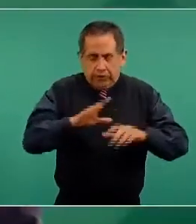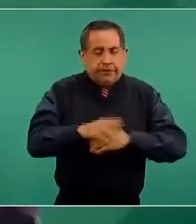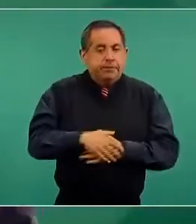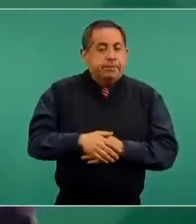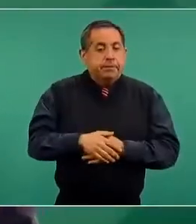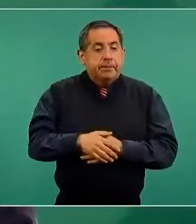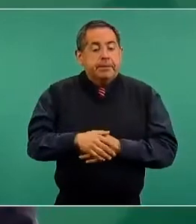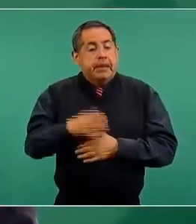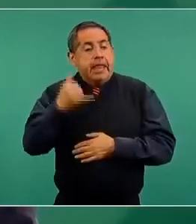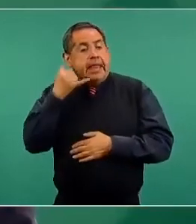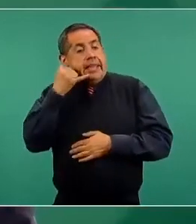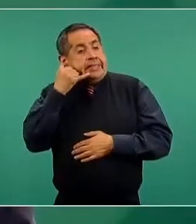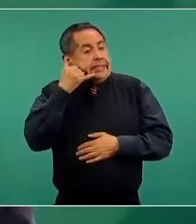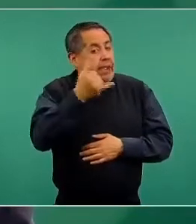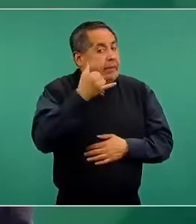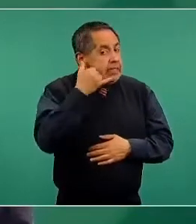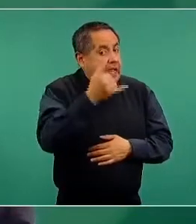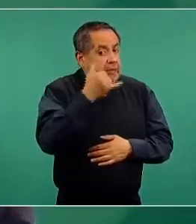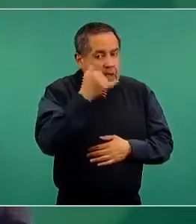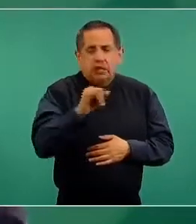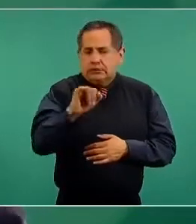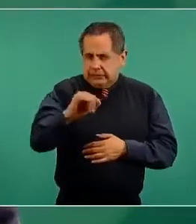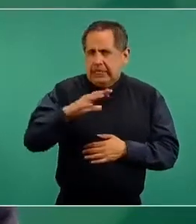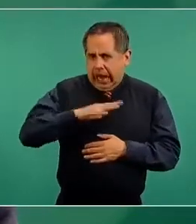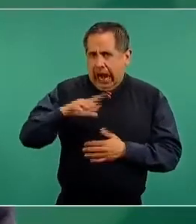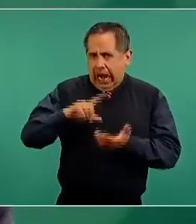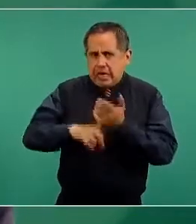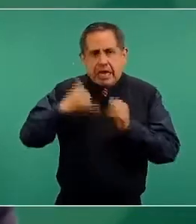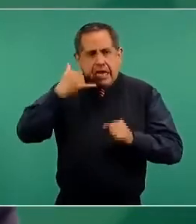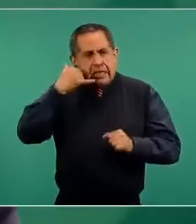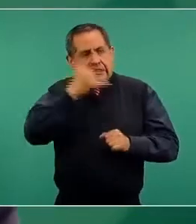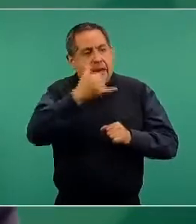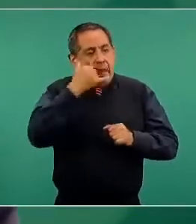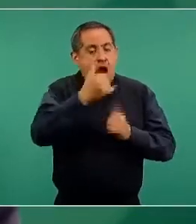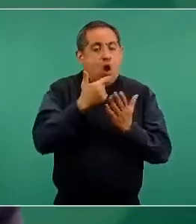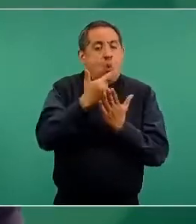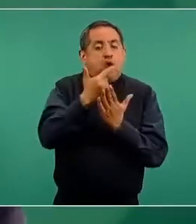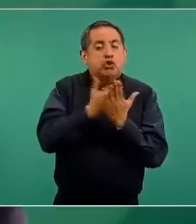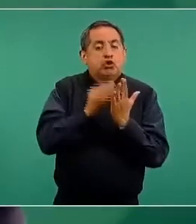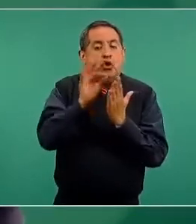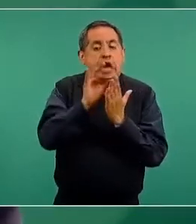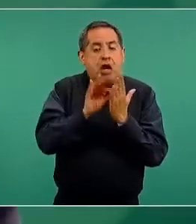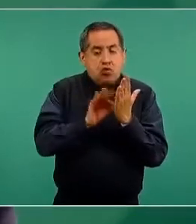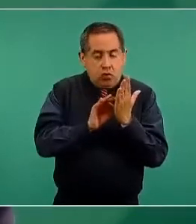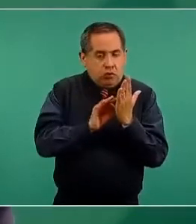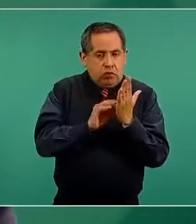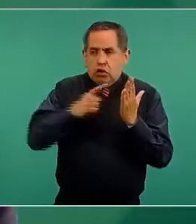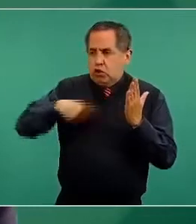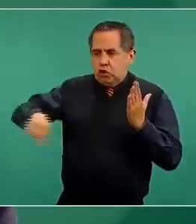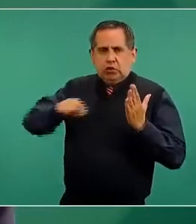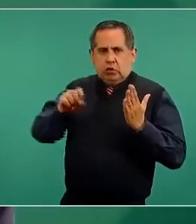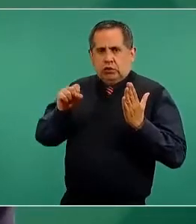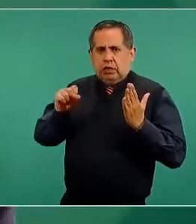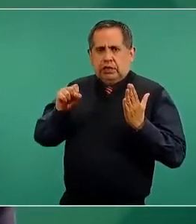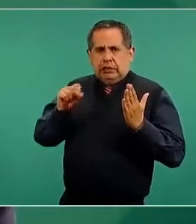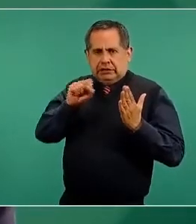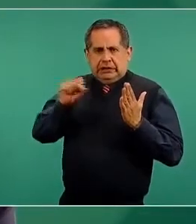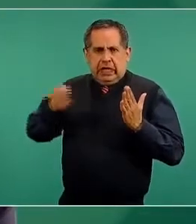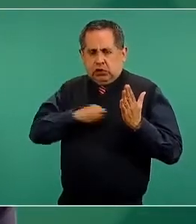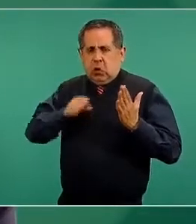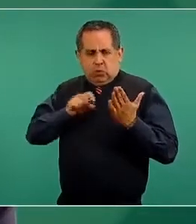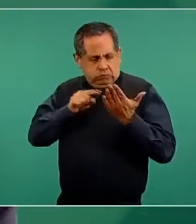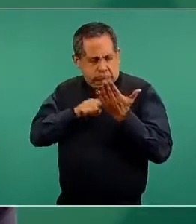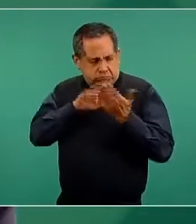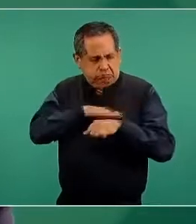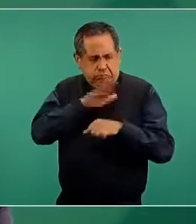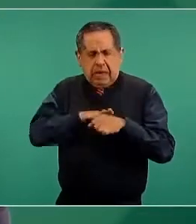Las llamadas que se están haciendo, efectivamente se están haciendo, con base en un cuestionario que validamos en la Secretaría de Salud, cuyo